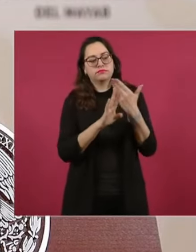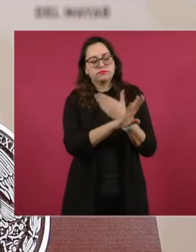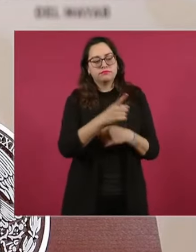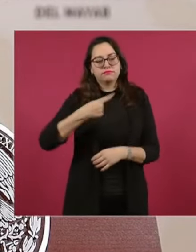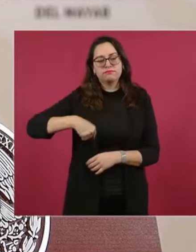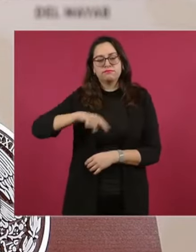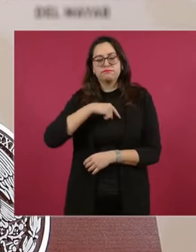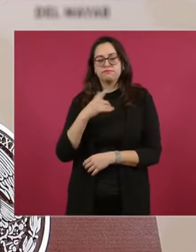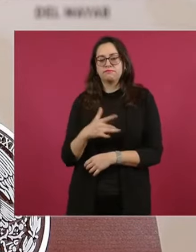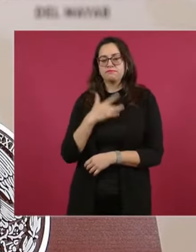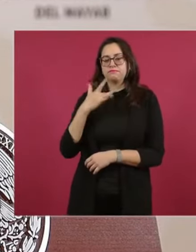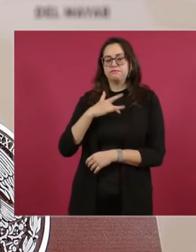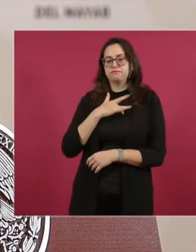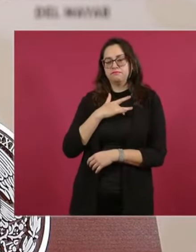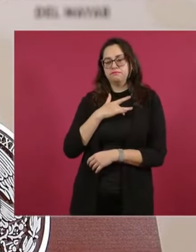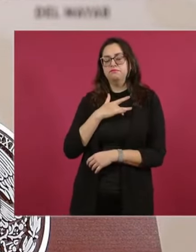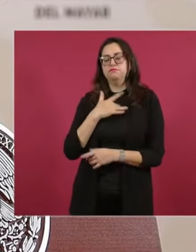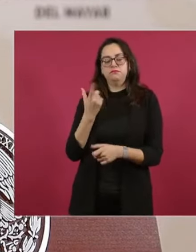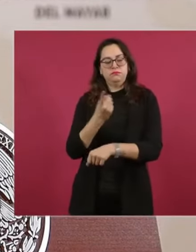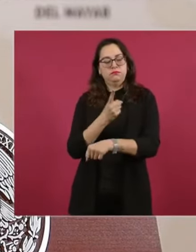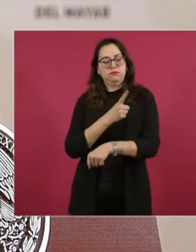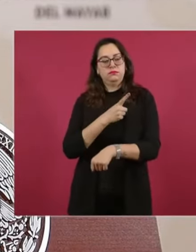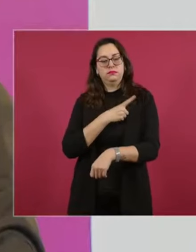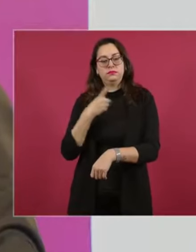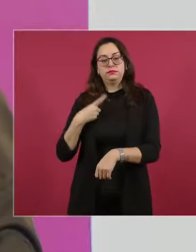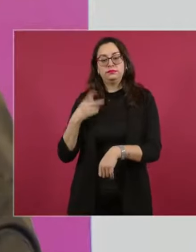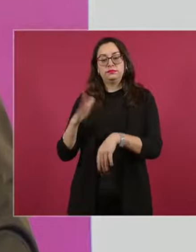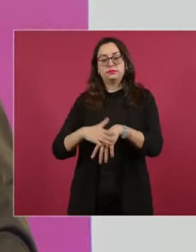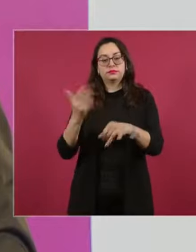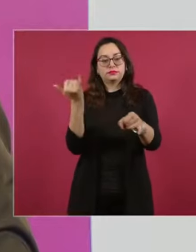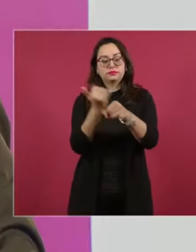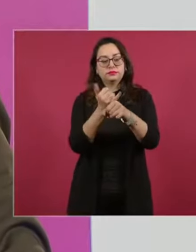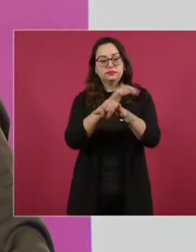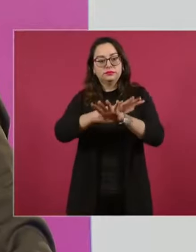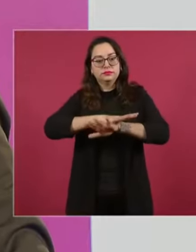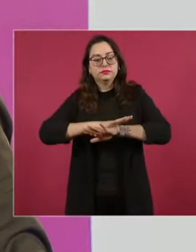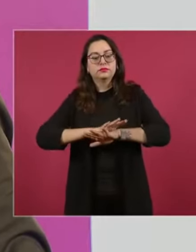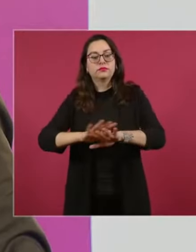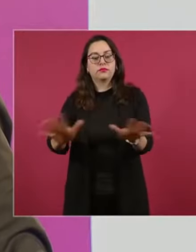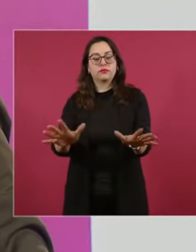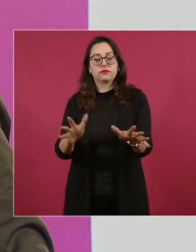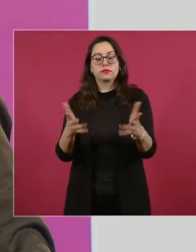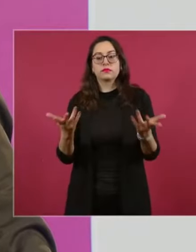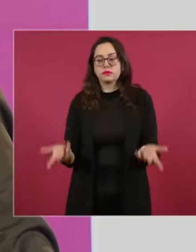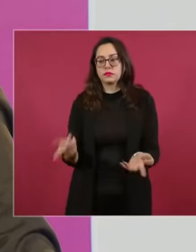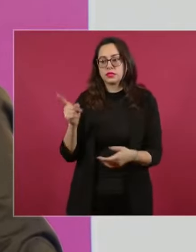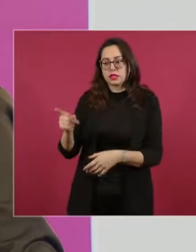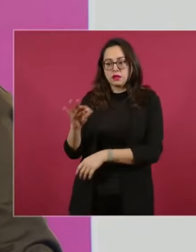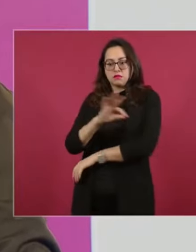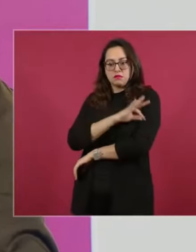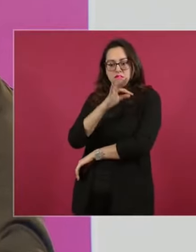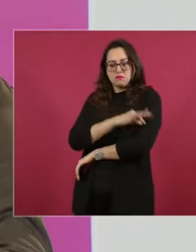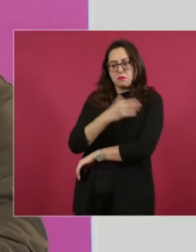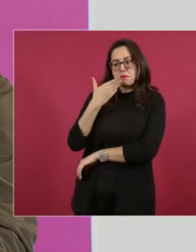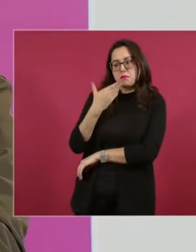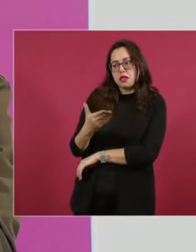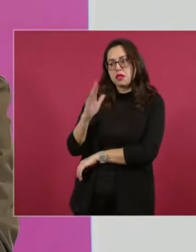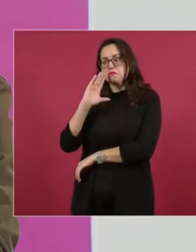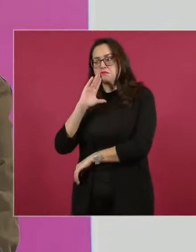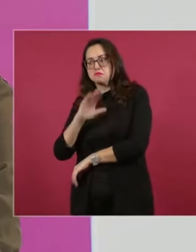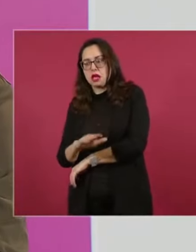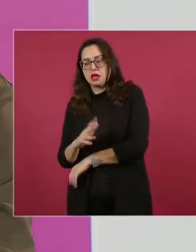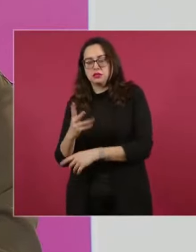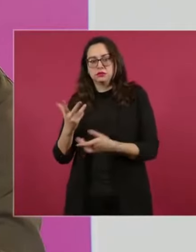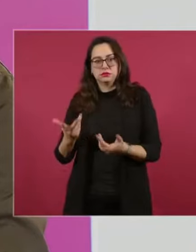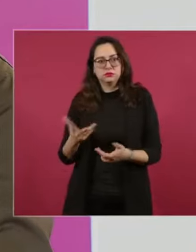decisión histórica de aumentar la transparencia en el proceso de evaluación, pues todos tenemos derecho a conocer si un producto